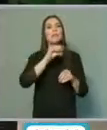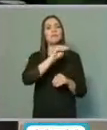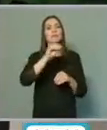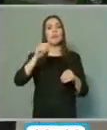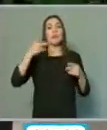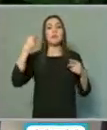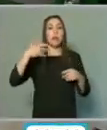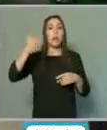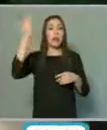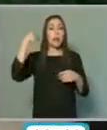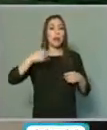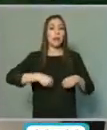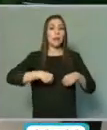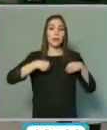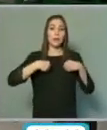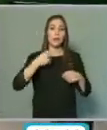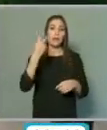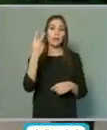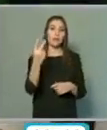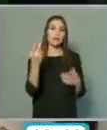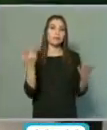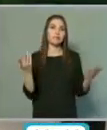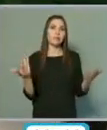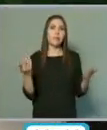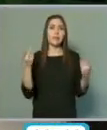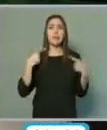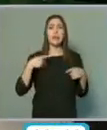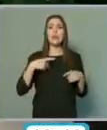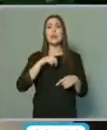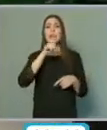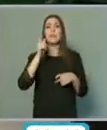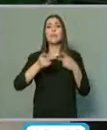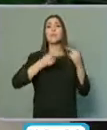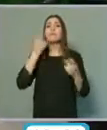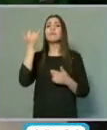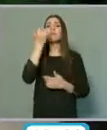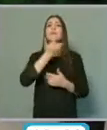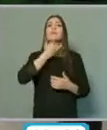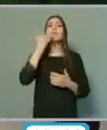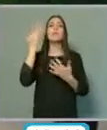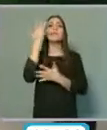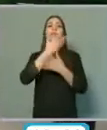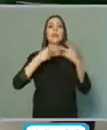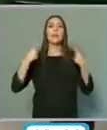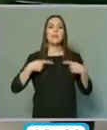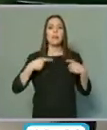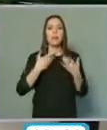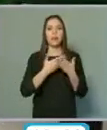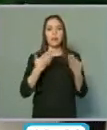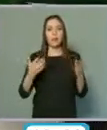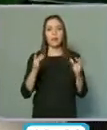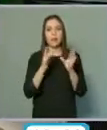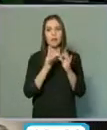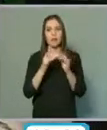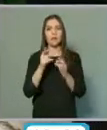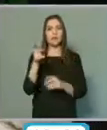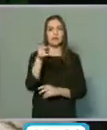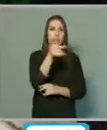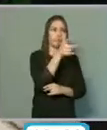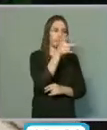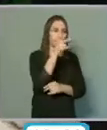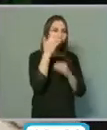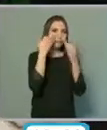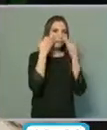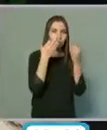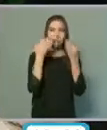que vivieron los dos, ¿no, tío Alberto? No, que luego, ¿para qué confundimos a la gente? Por eso le trajimos con la cámara, para